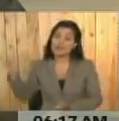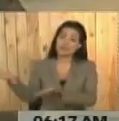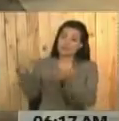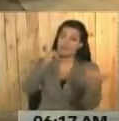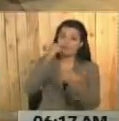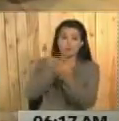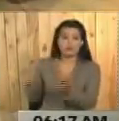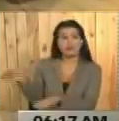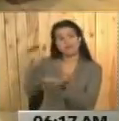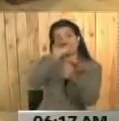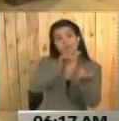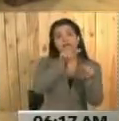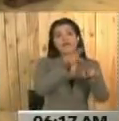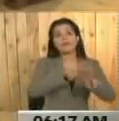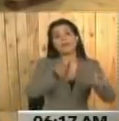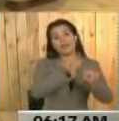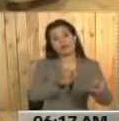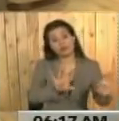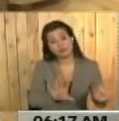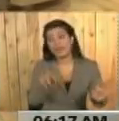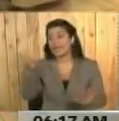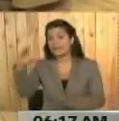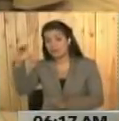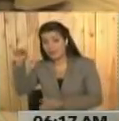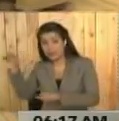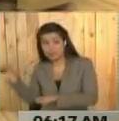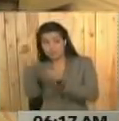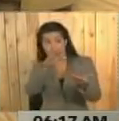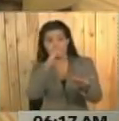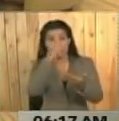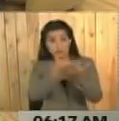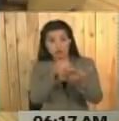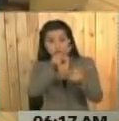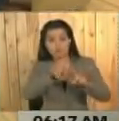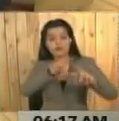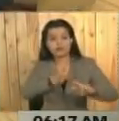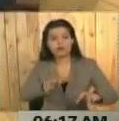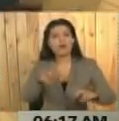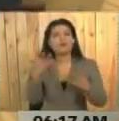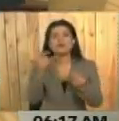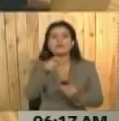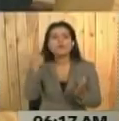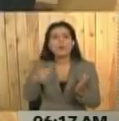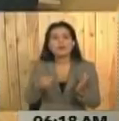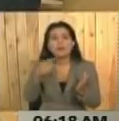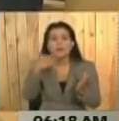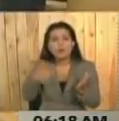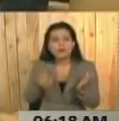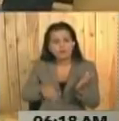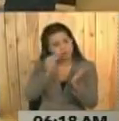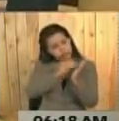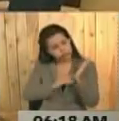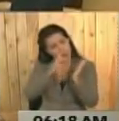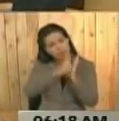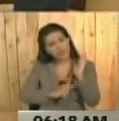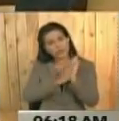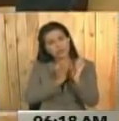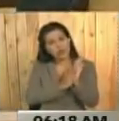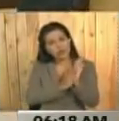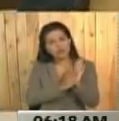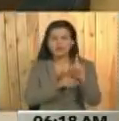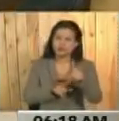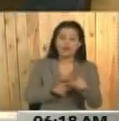el cne quien está dando la información de las personas fallecidas que aparecen firmando Cómo es que tú vas a hacer un proceso de esa